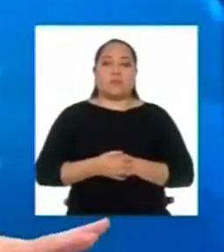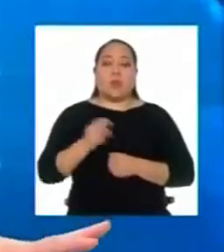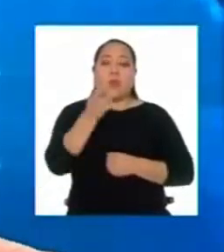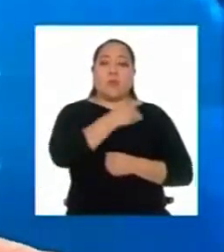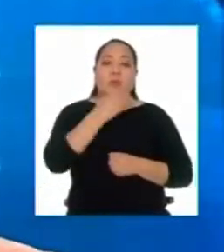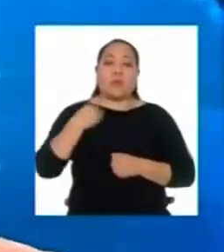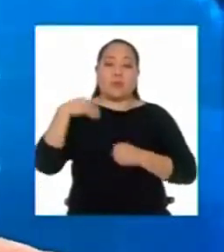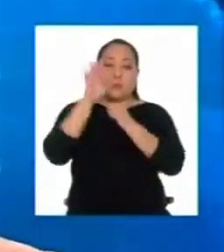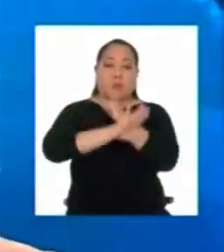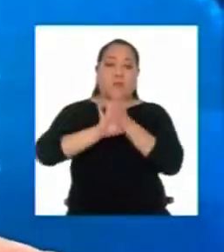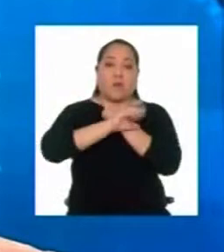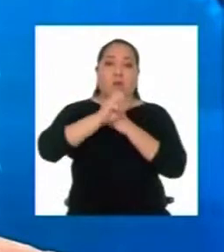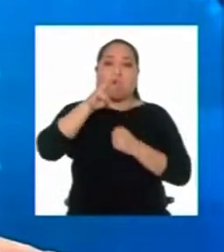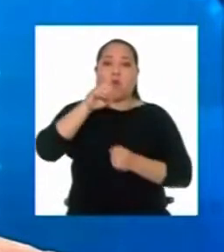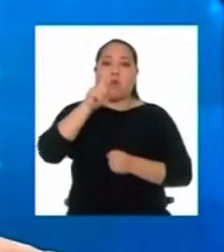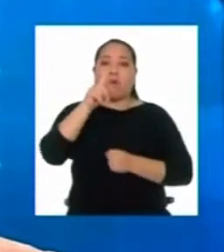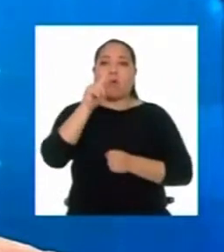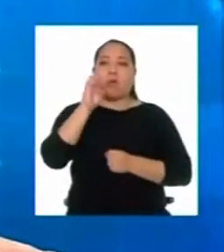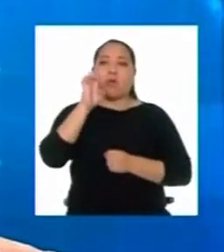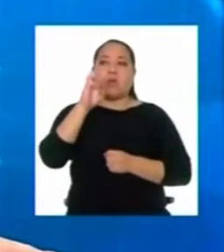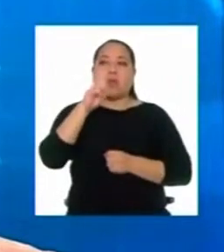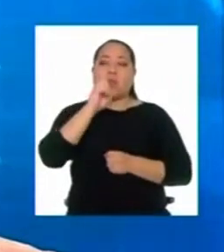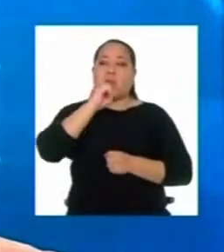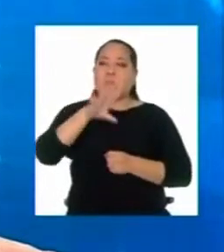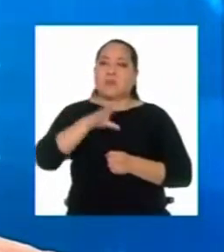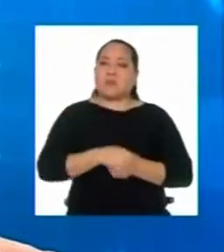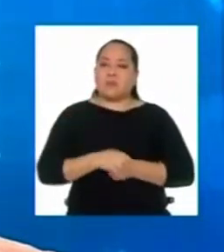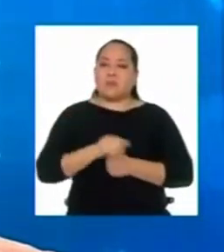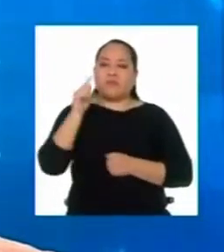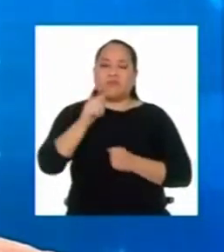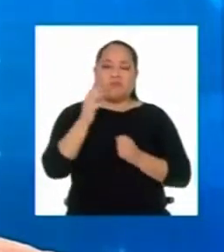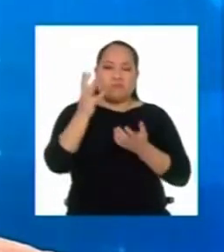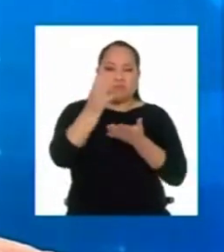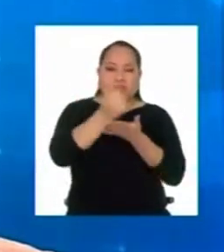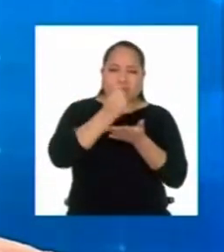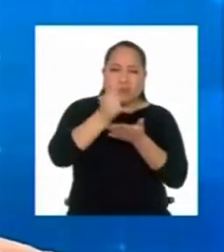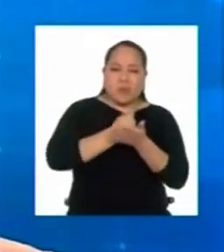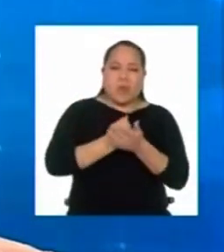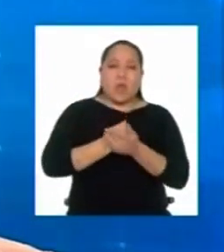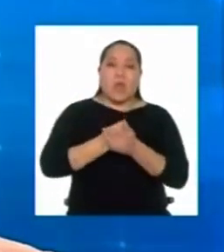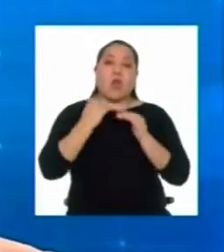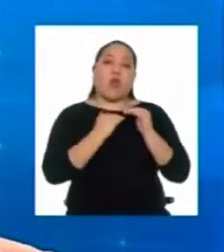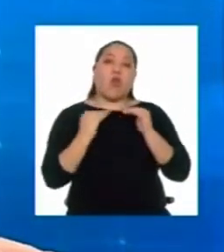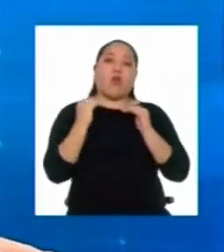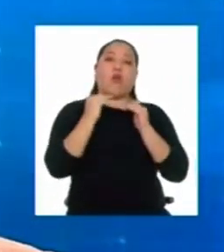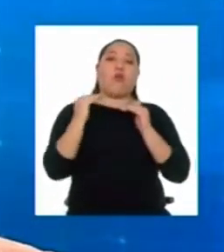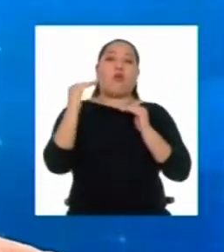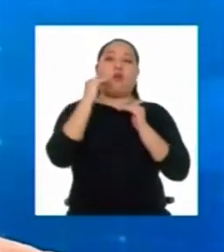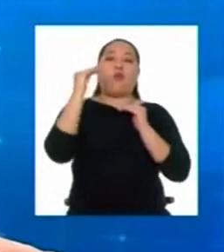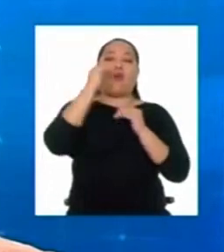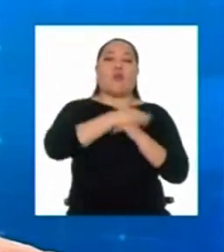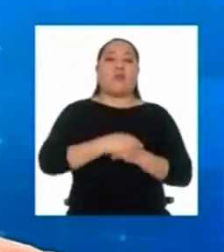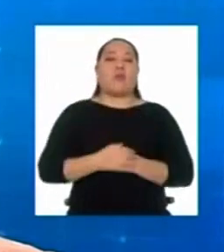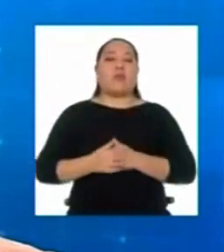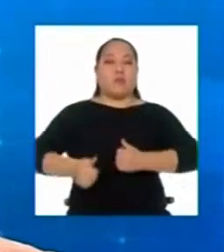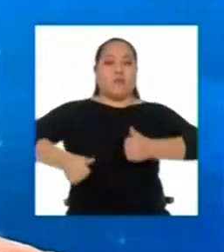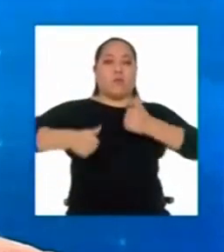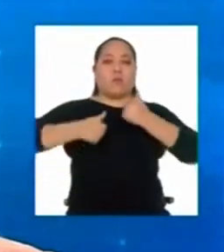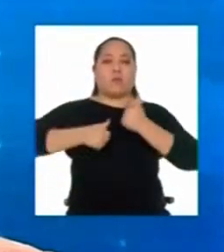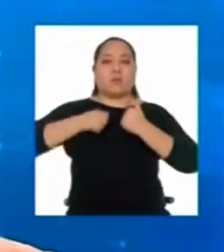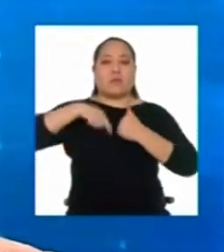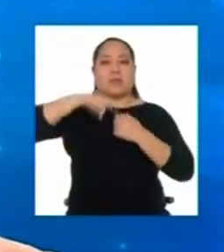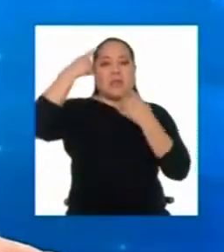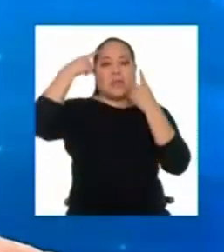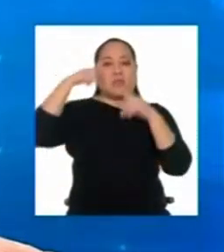El ministro de Defensa, Walter Ayala, negó haber manoseado el escalafón de méritos de las Fuerzas Armadas. Aclaró que es prerrogativa